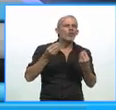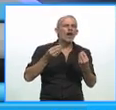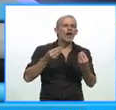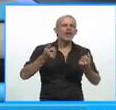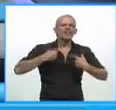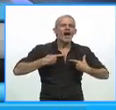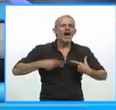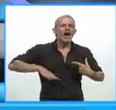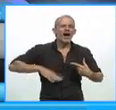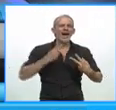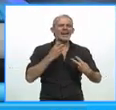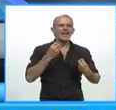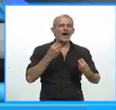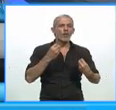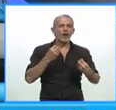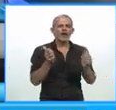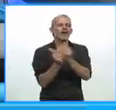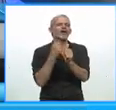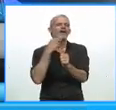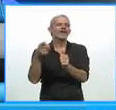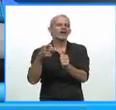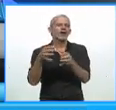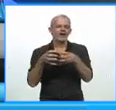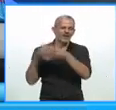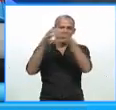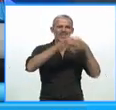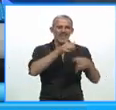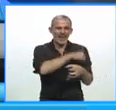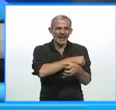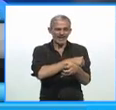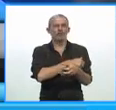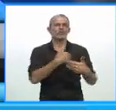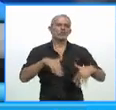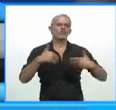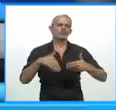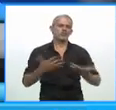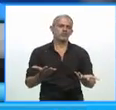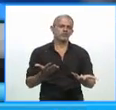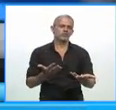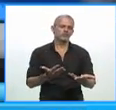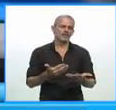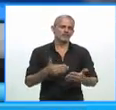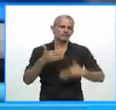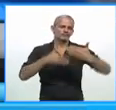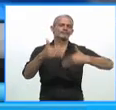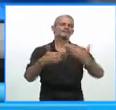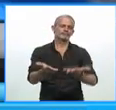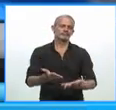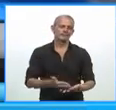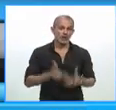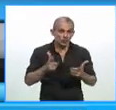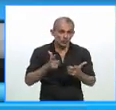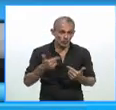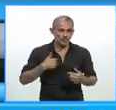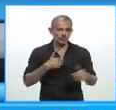Y hoy se cumplió el sueño de poder ir todos juntos a los Juegos y ahora tenemos que ir por más, ¿no? Claro. Y por suerte estoy